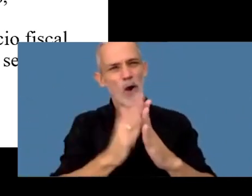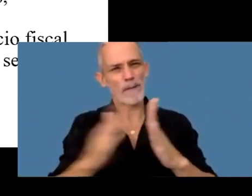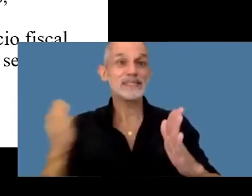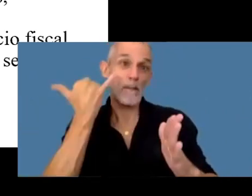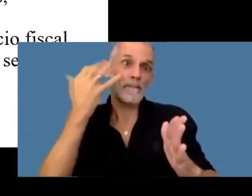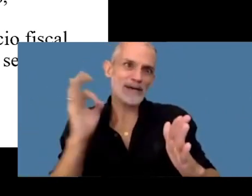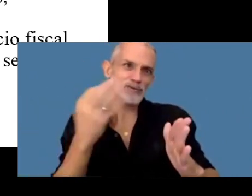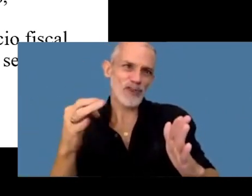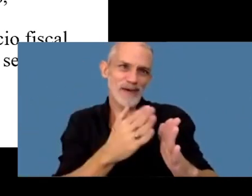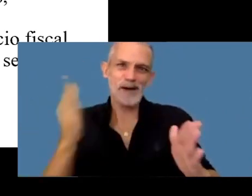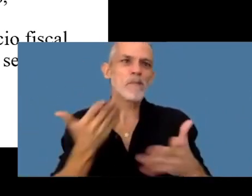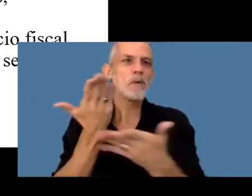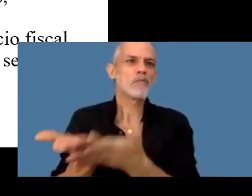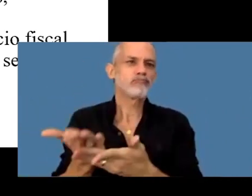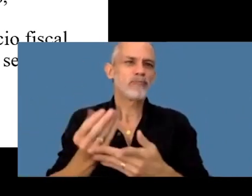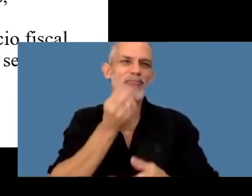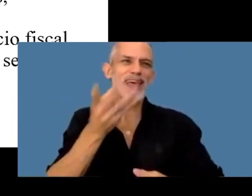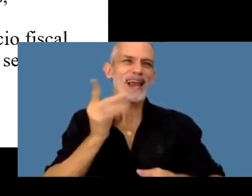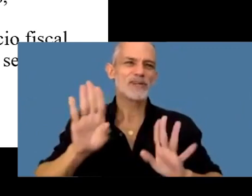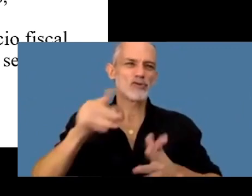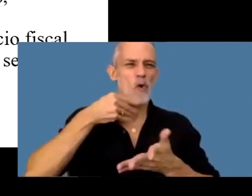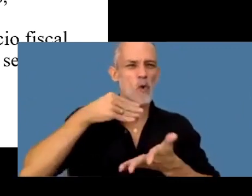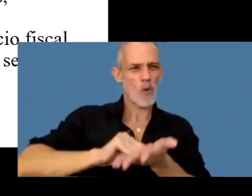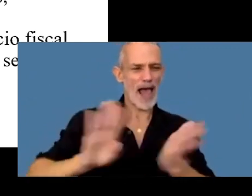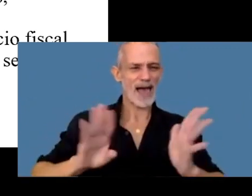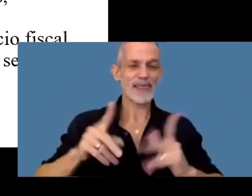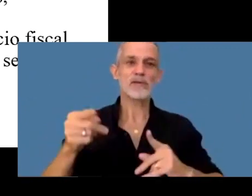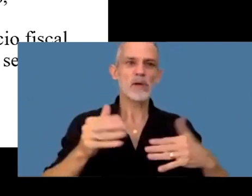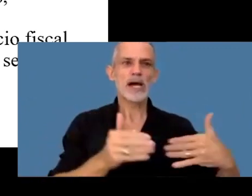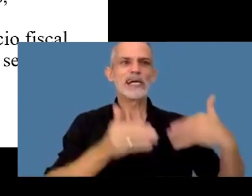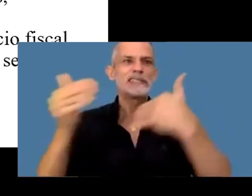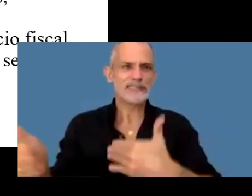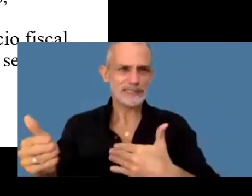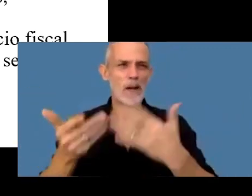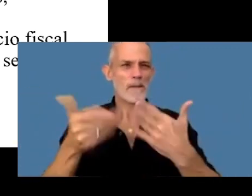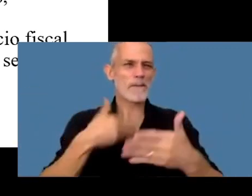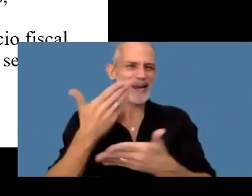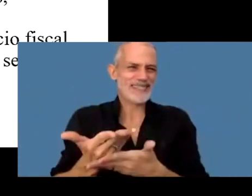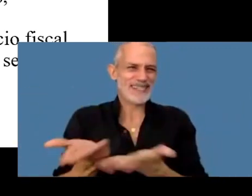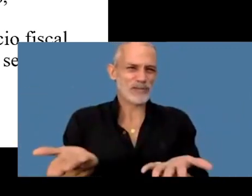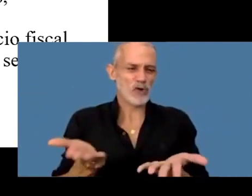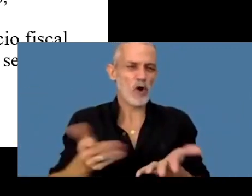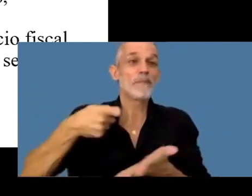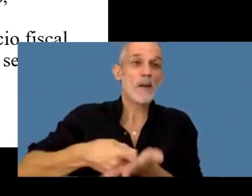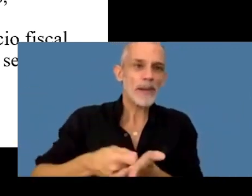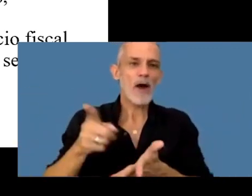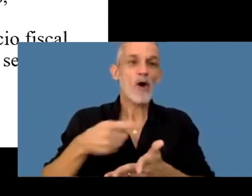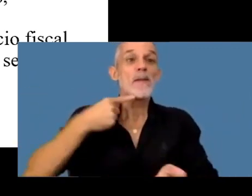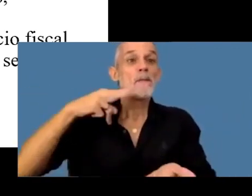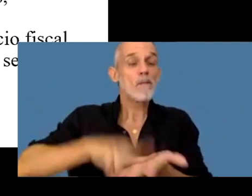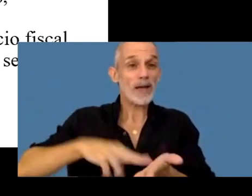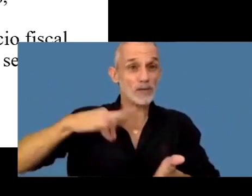la resolución lo que plantea es un diferimiento en la presentación y pago del impuesto a las